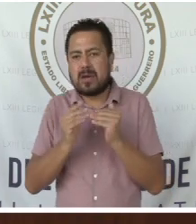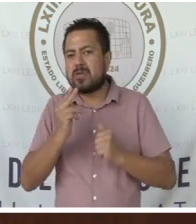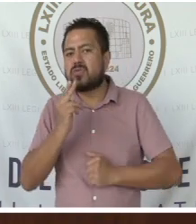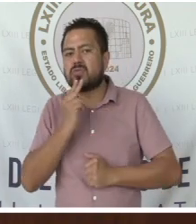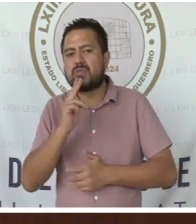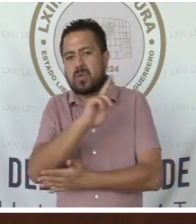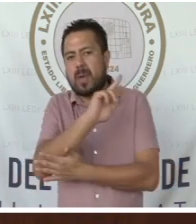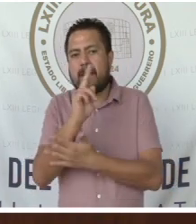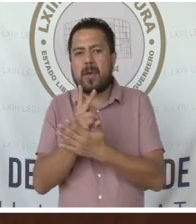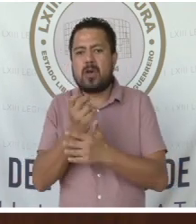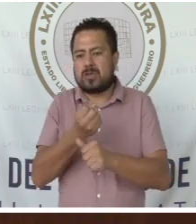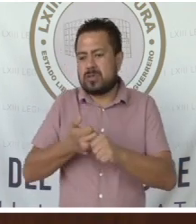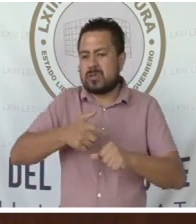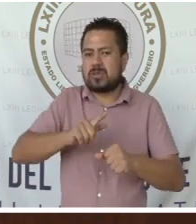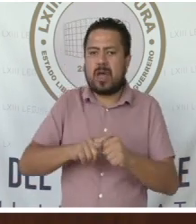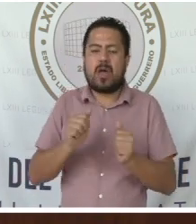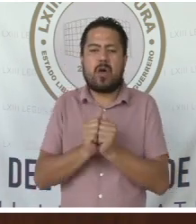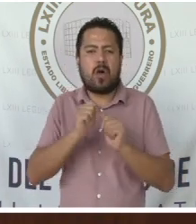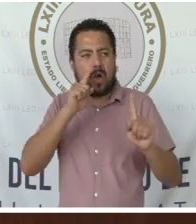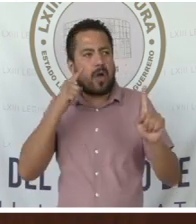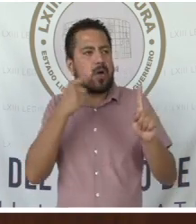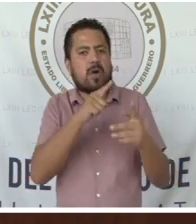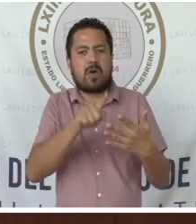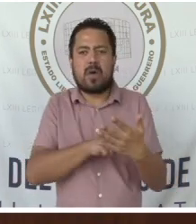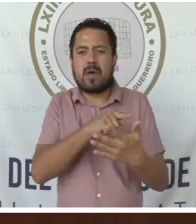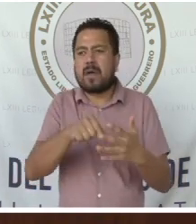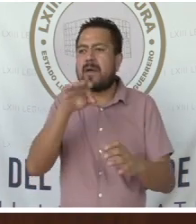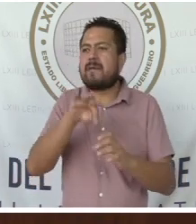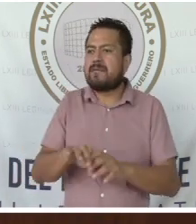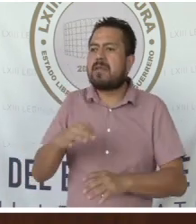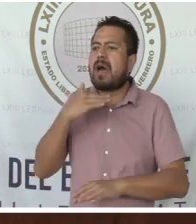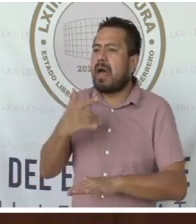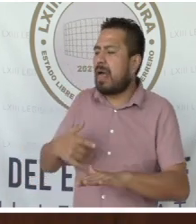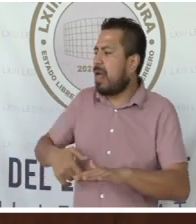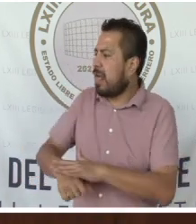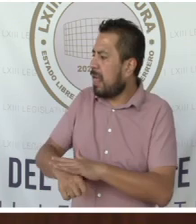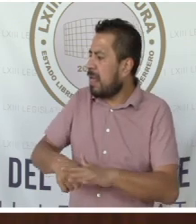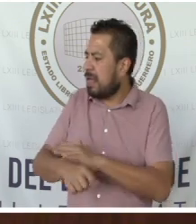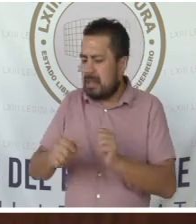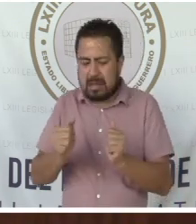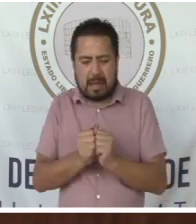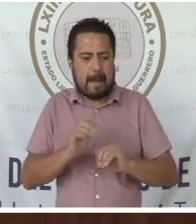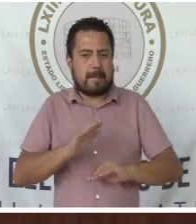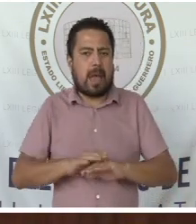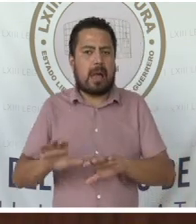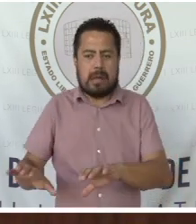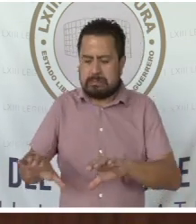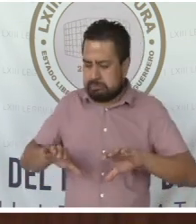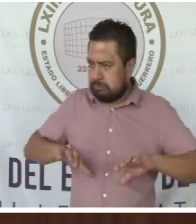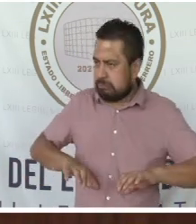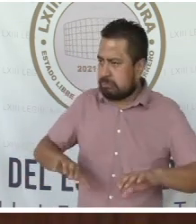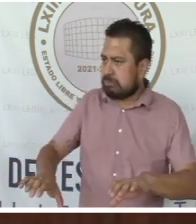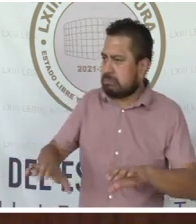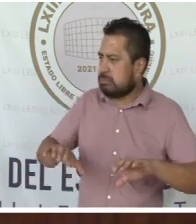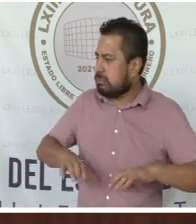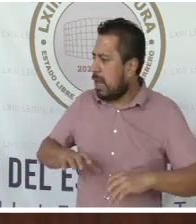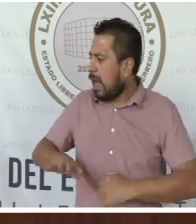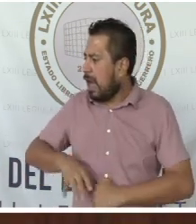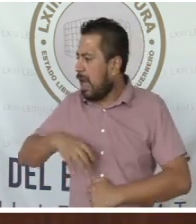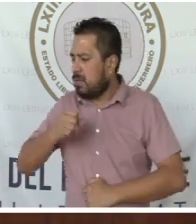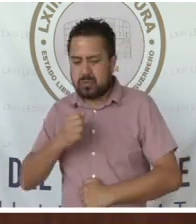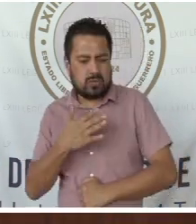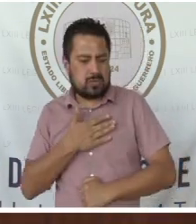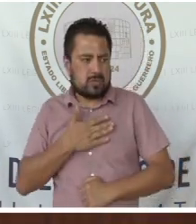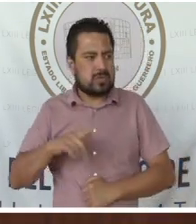de programas sociales con fines electorales, corrupción tratándose de los delitos de enriquecimiento ilícito y ejercicio abusivo de